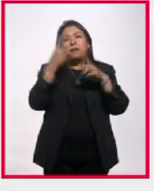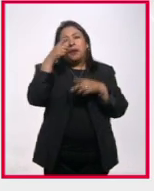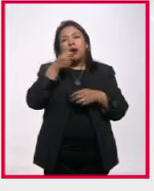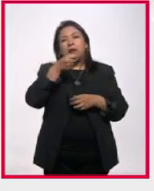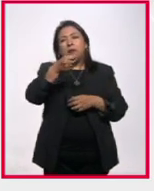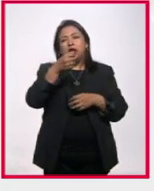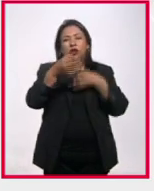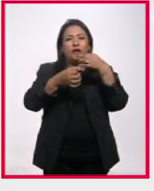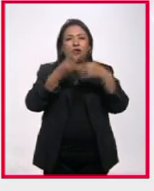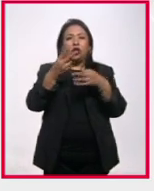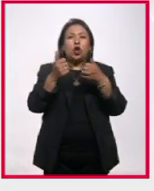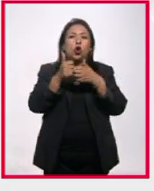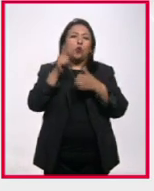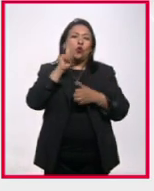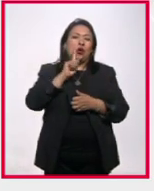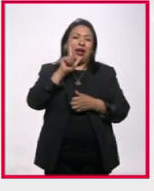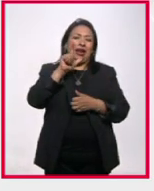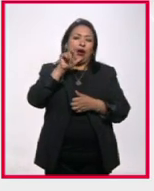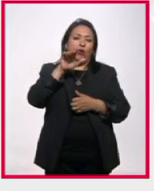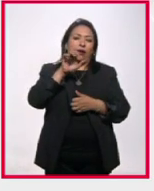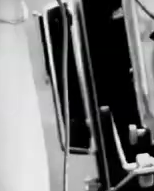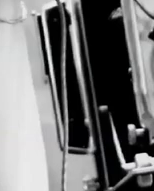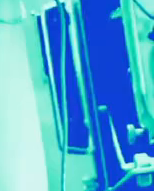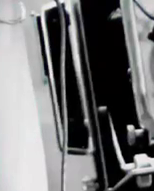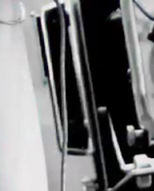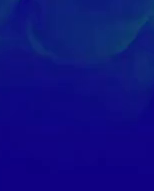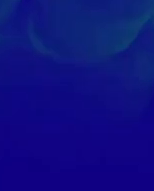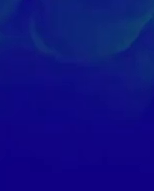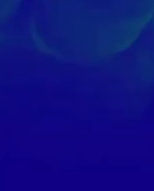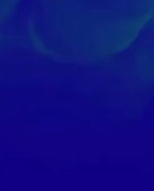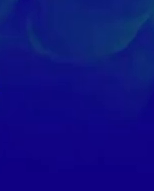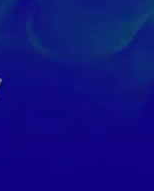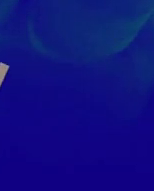cámaras de Noticias 22 con Laura Barrera.